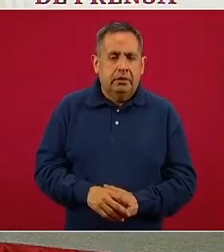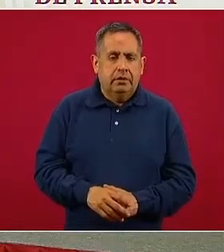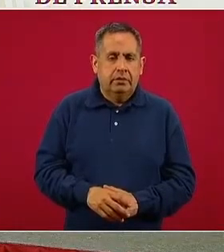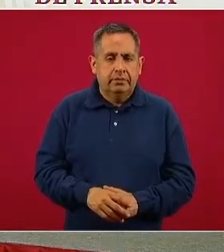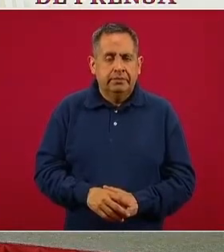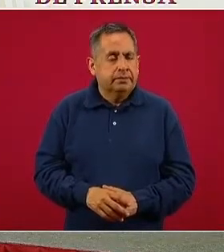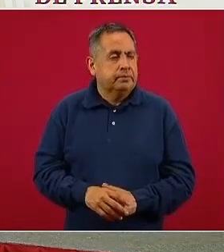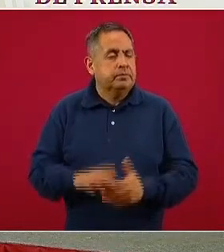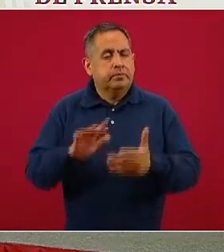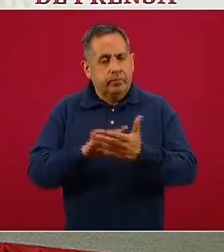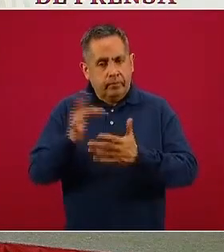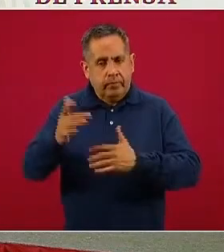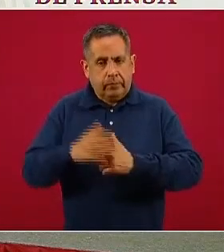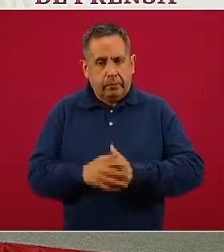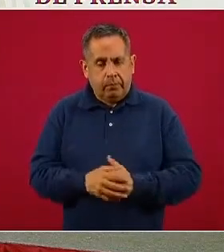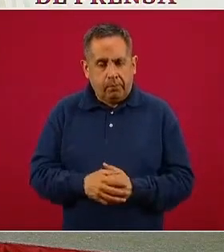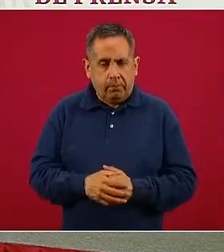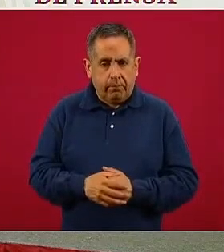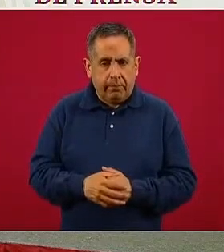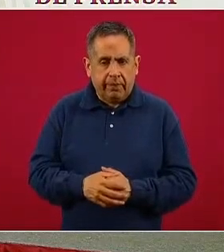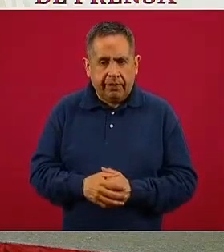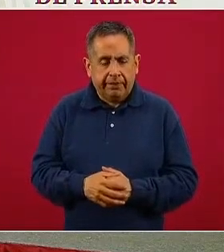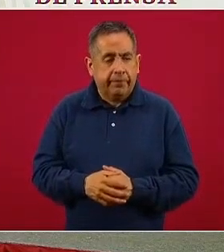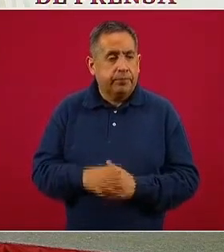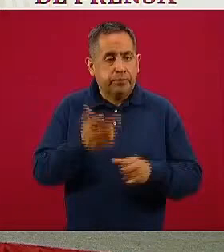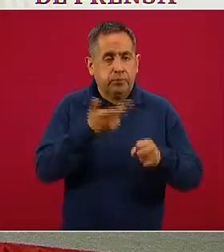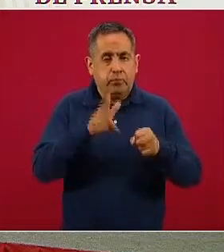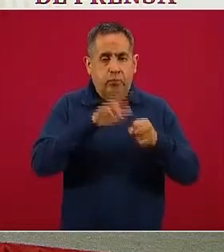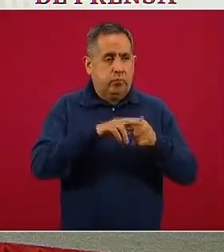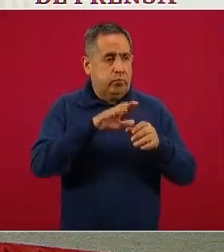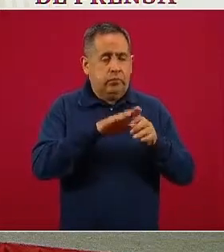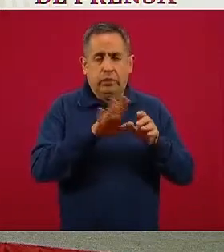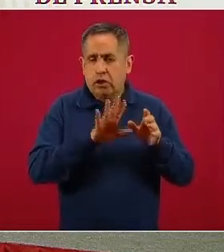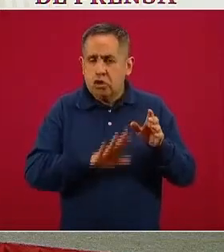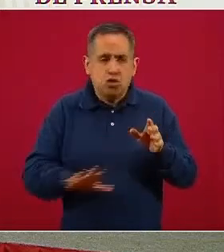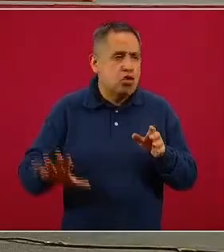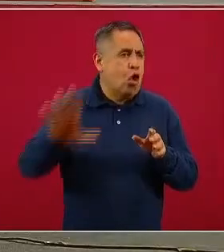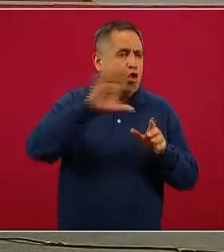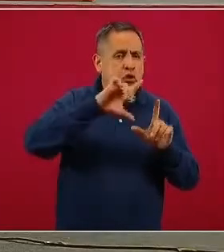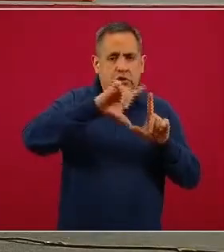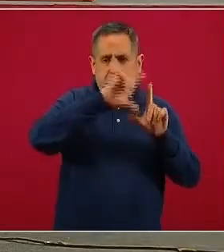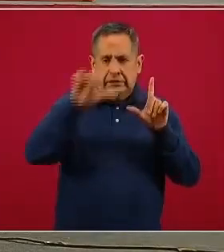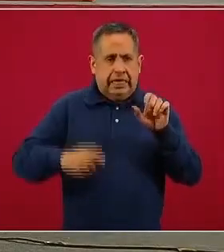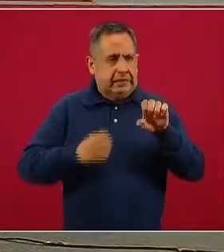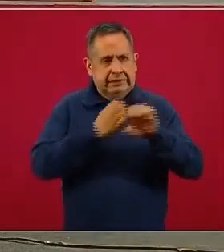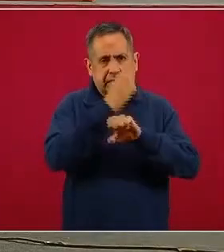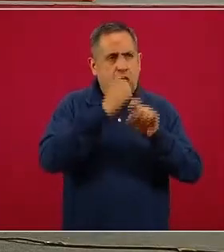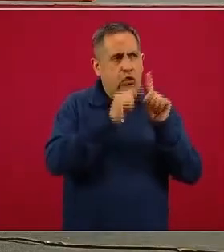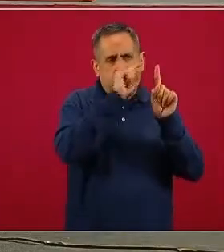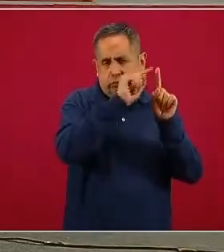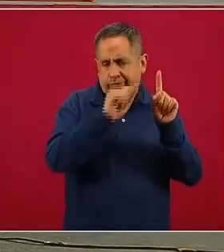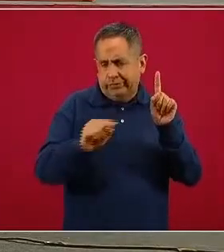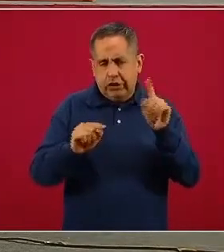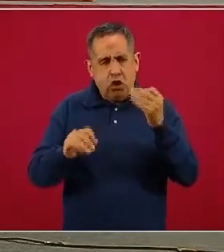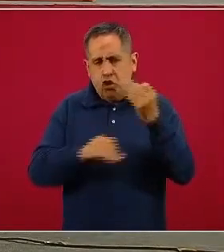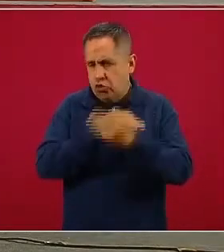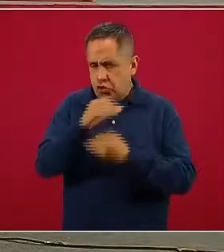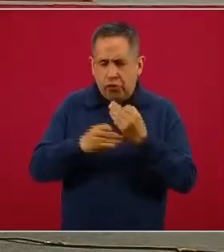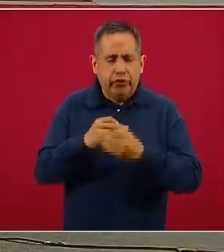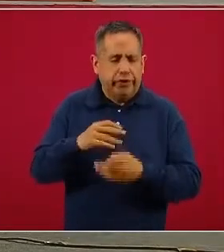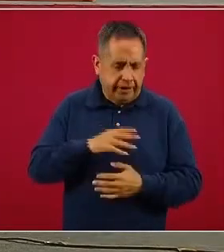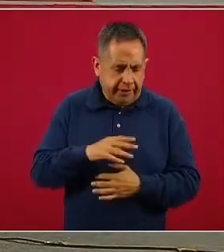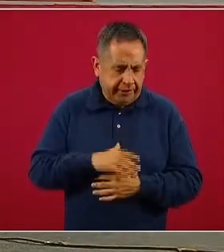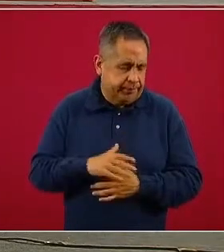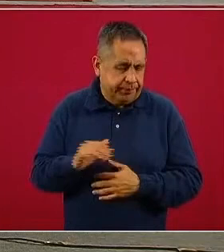Sí, gracias. Las unidades se distribuyen en todas las entidades federativas. Sí hemos visto